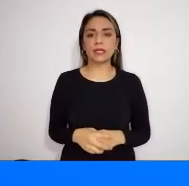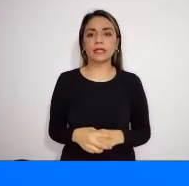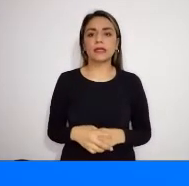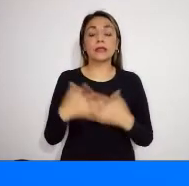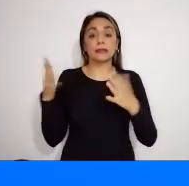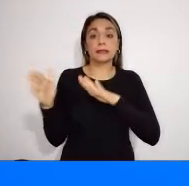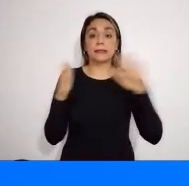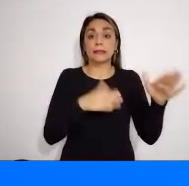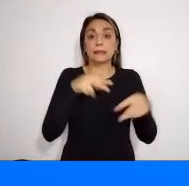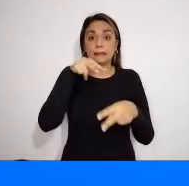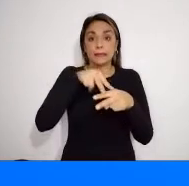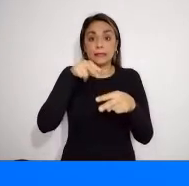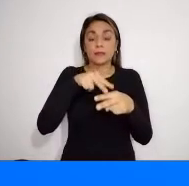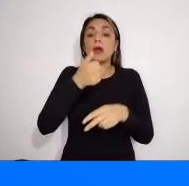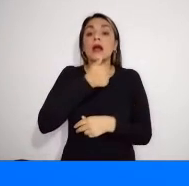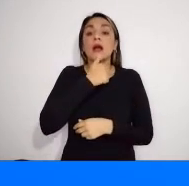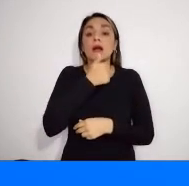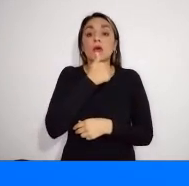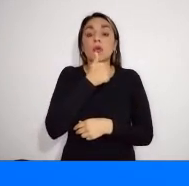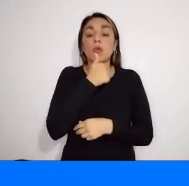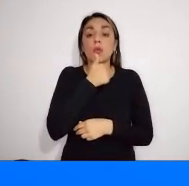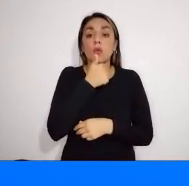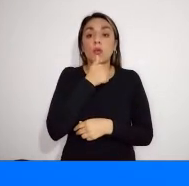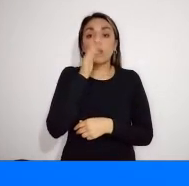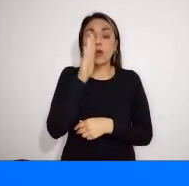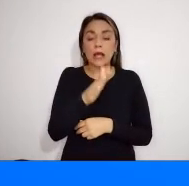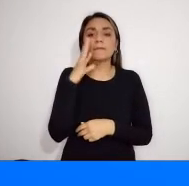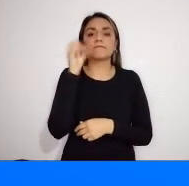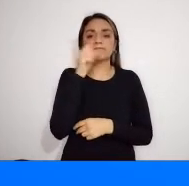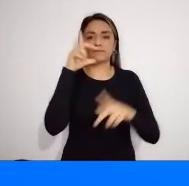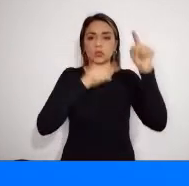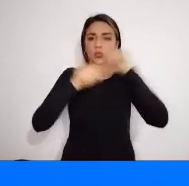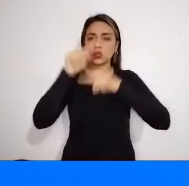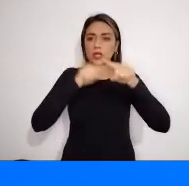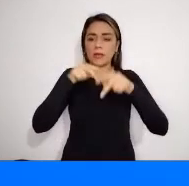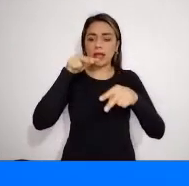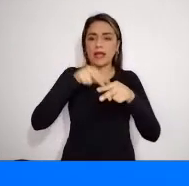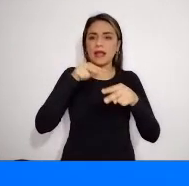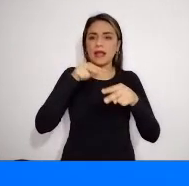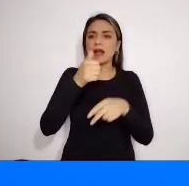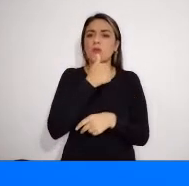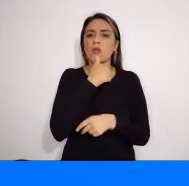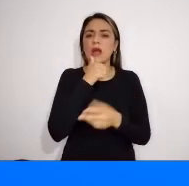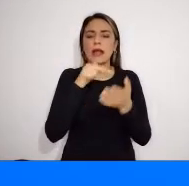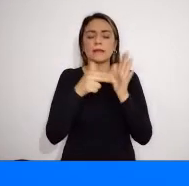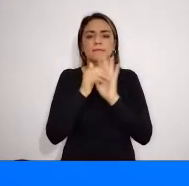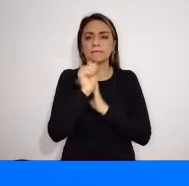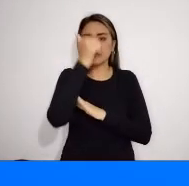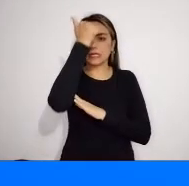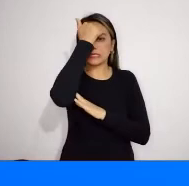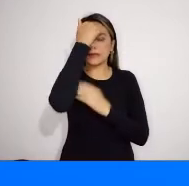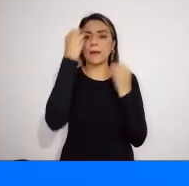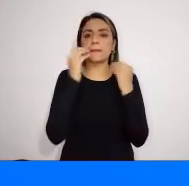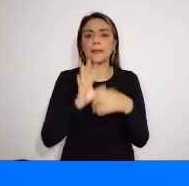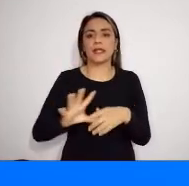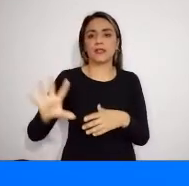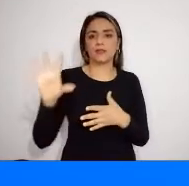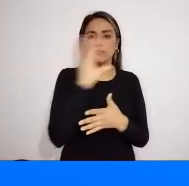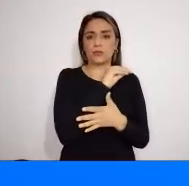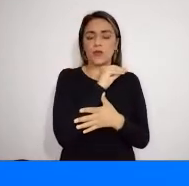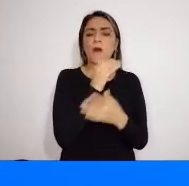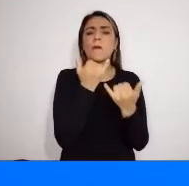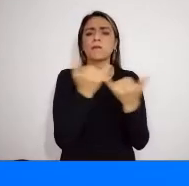Respecto al recurso hídrico, nosotros pues en turismo el recurso hídrico es esencial para todo.